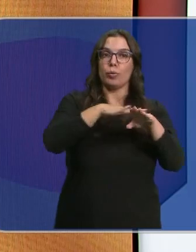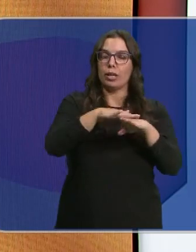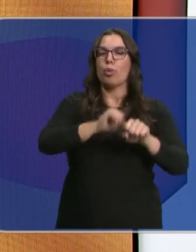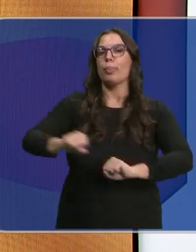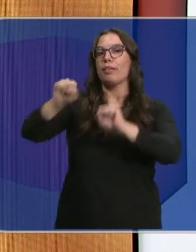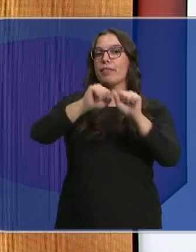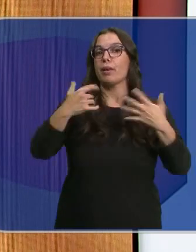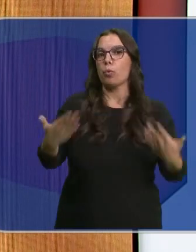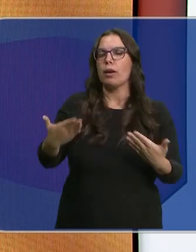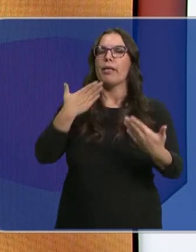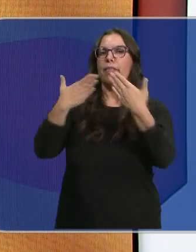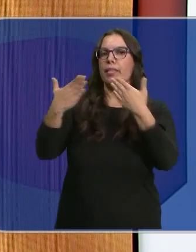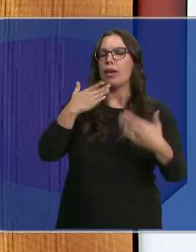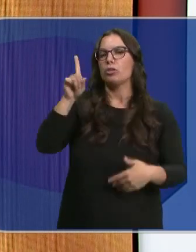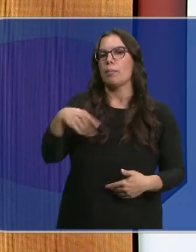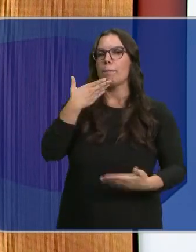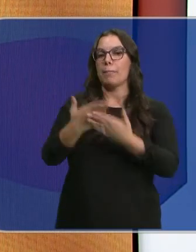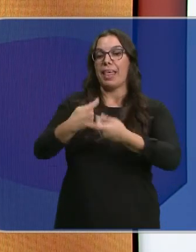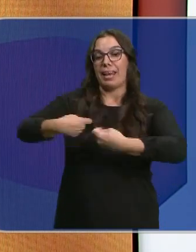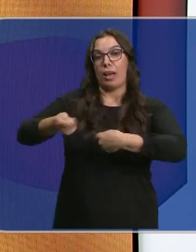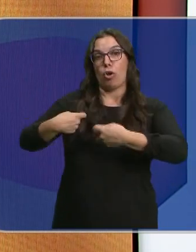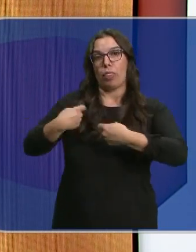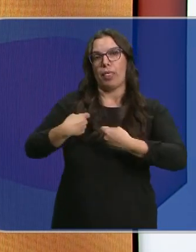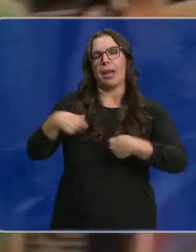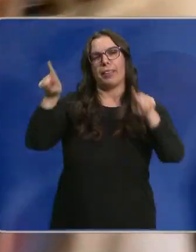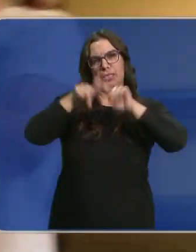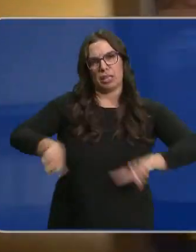el diálogo y se pide discreción en las negociaciones.